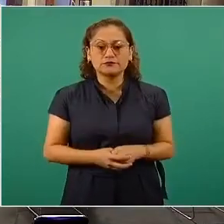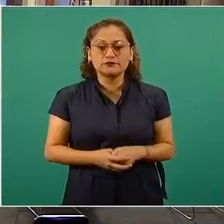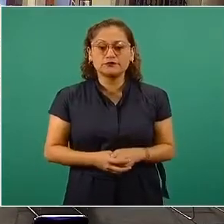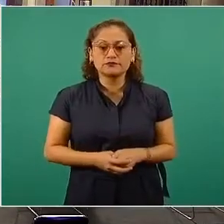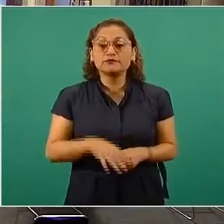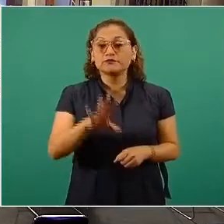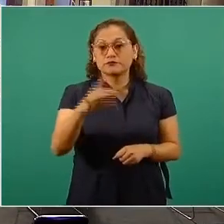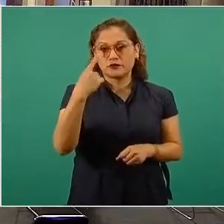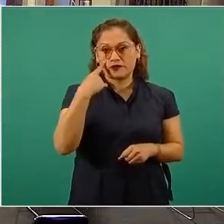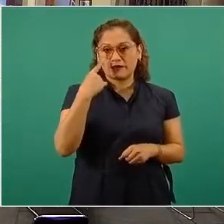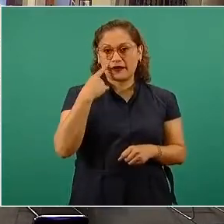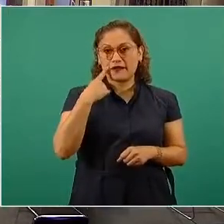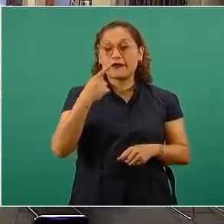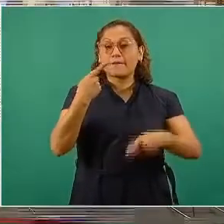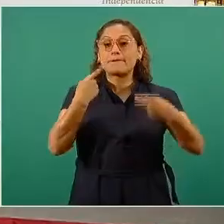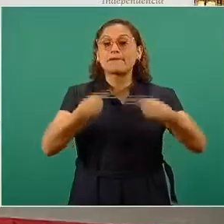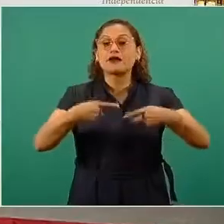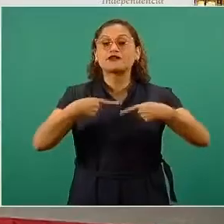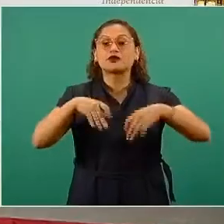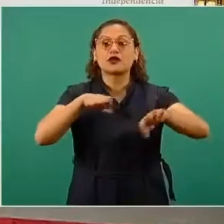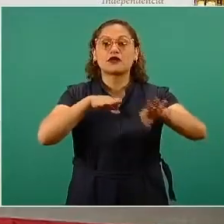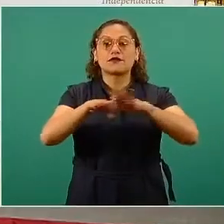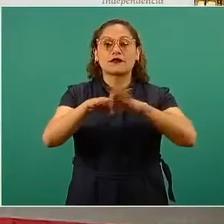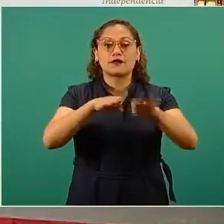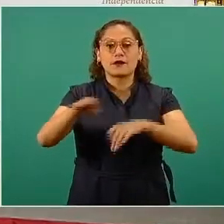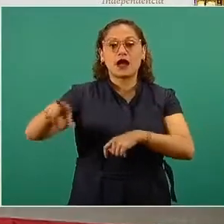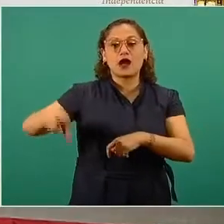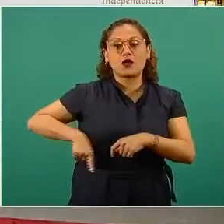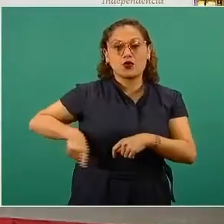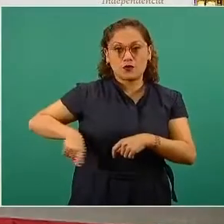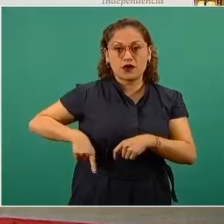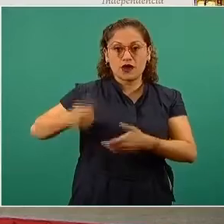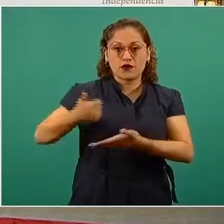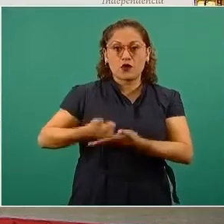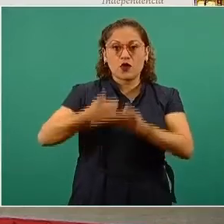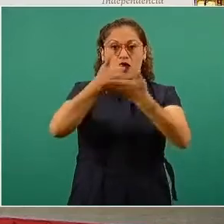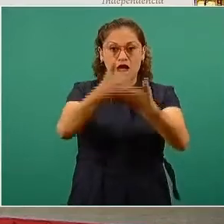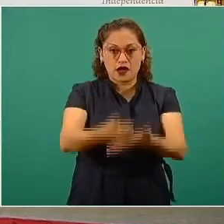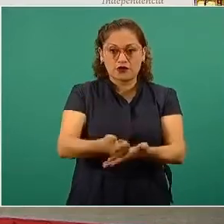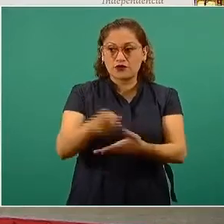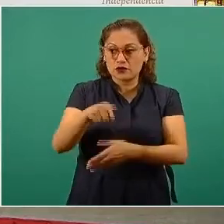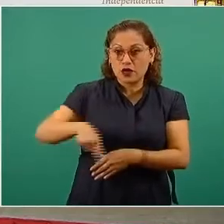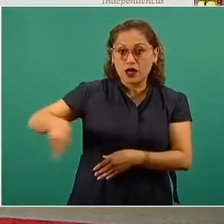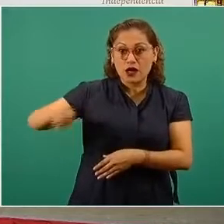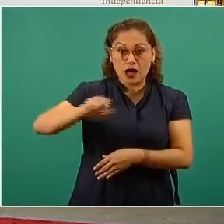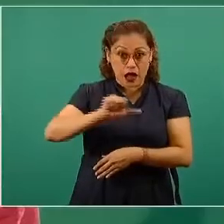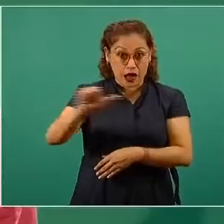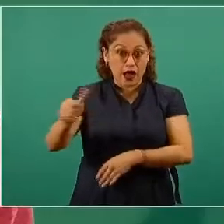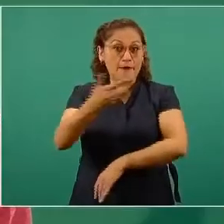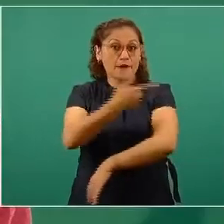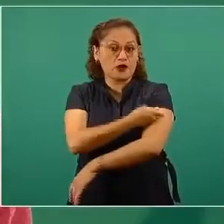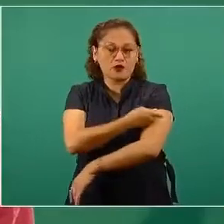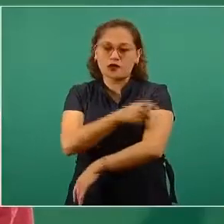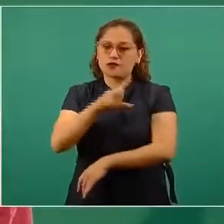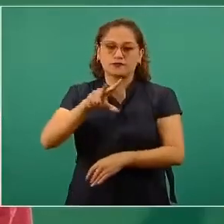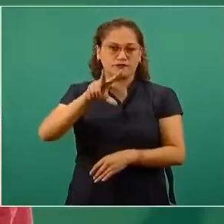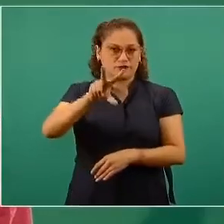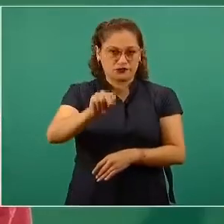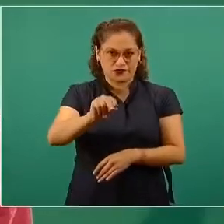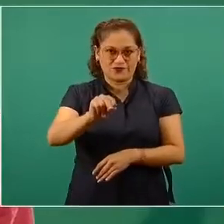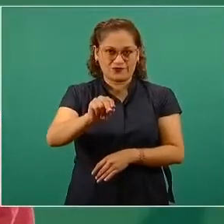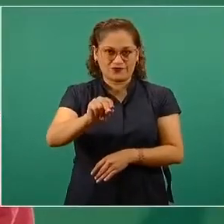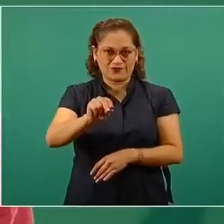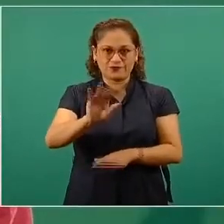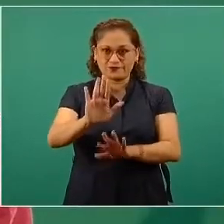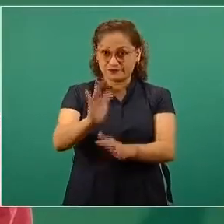Los servidores de la nación no son una población blanco a vacunar. Sí, hemos dicho aquí,